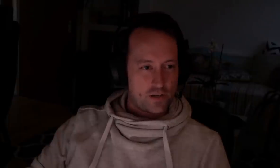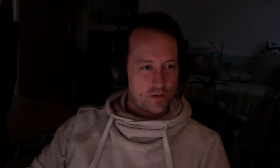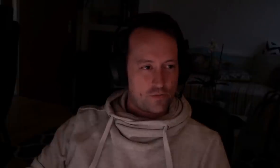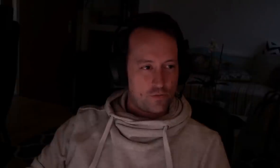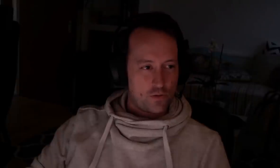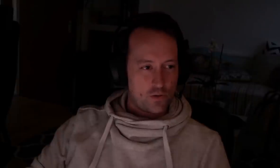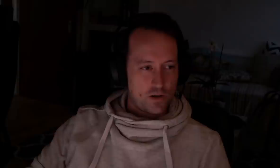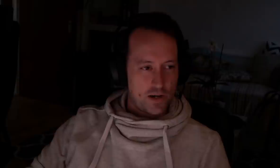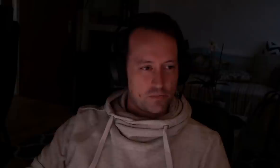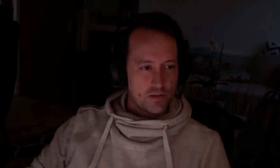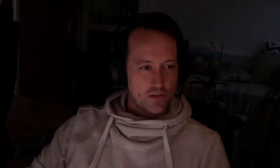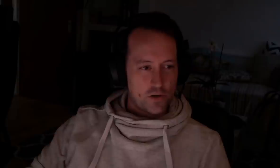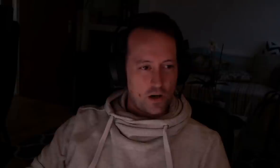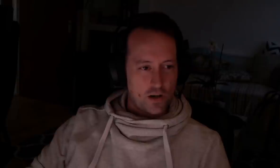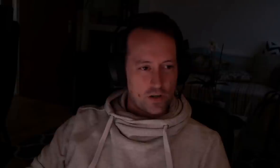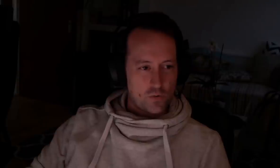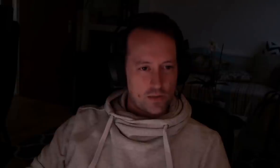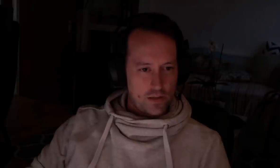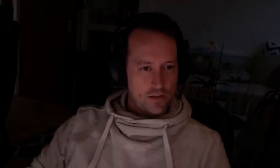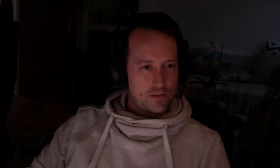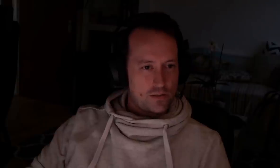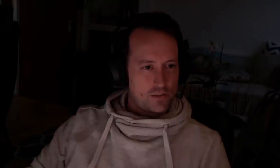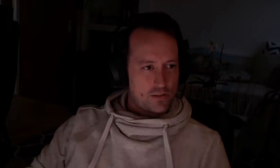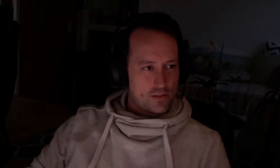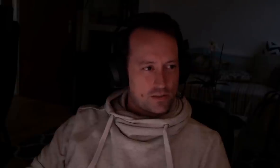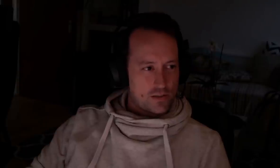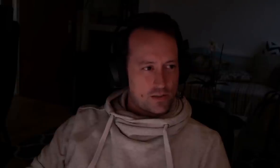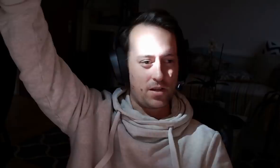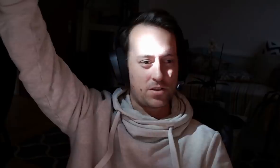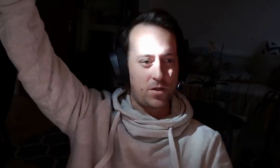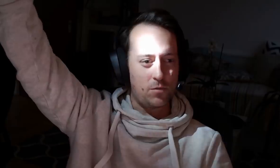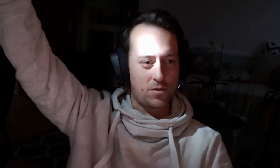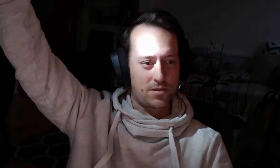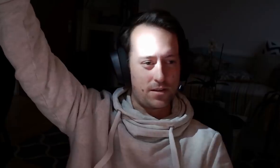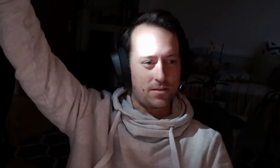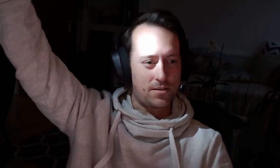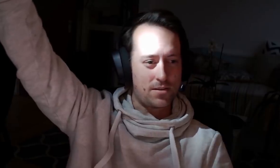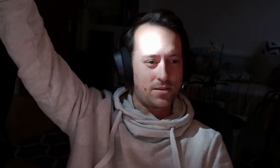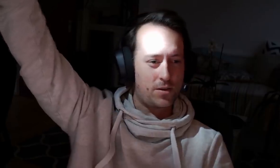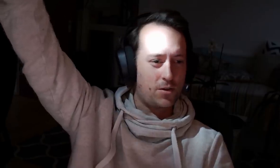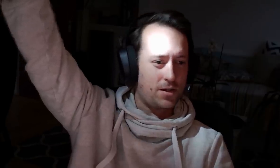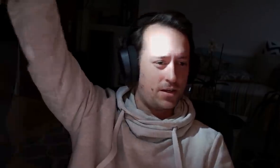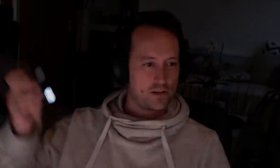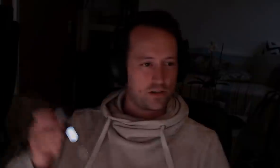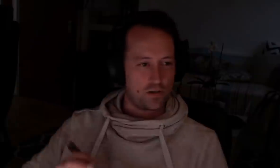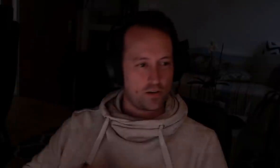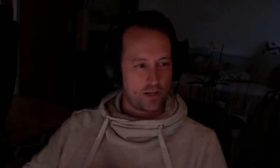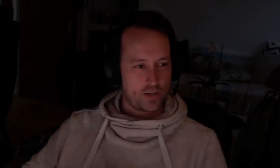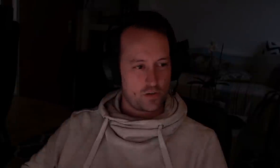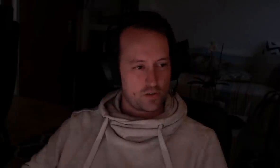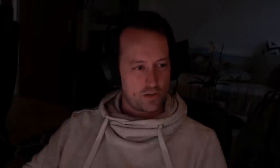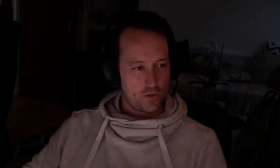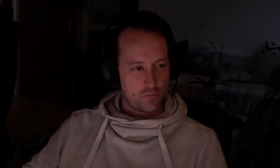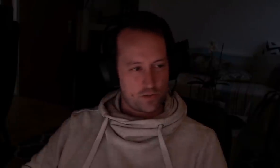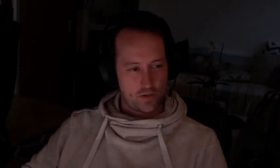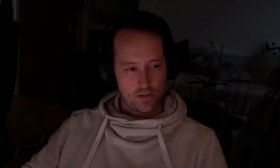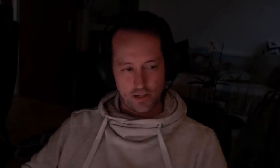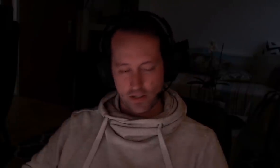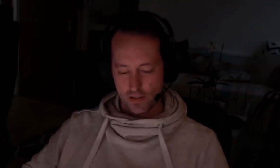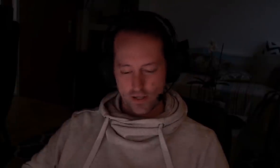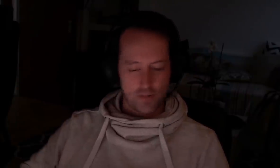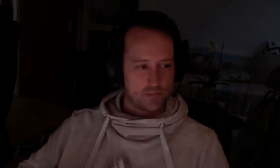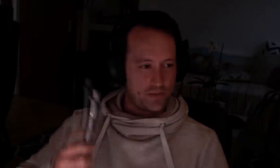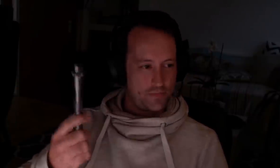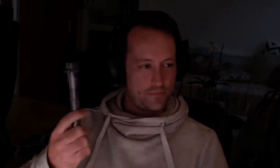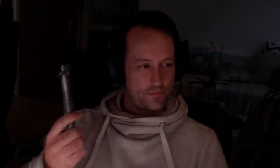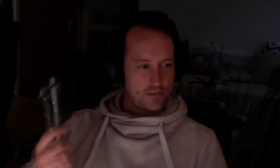quitado la calle, pues estamos a oscuras, así que seguimos avanzando. ¿Que tenemos una linterna? Pues no la usamos. Además, la linterna